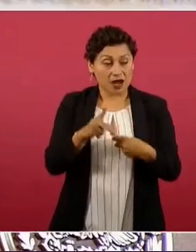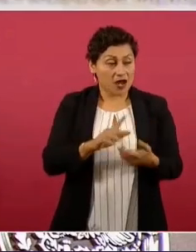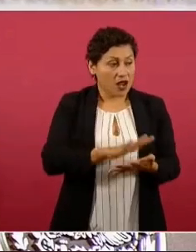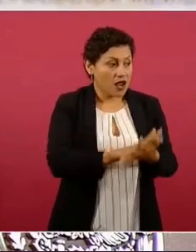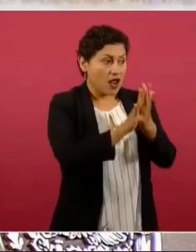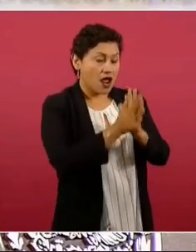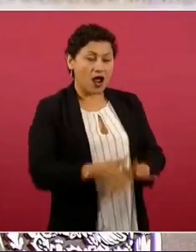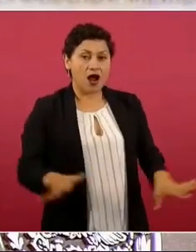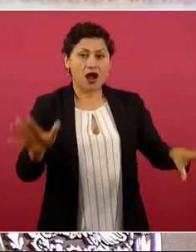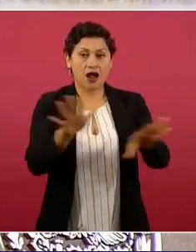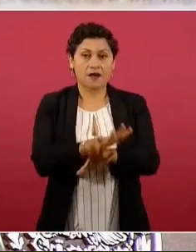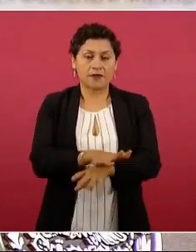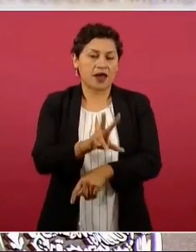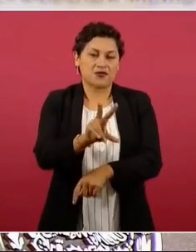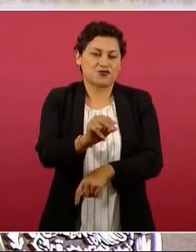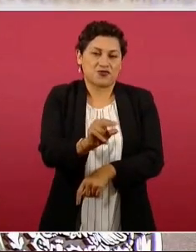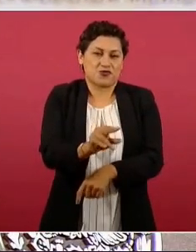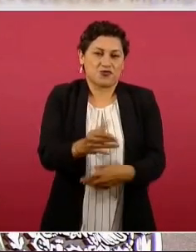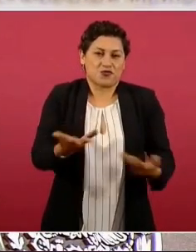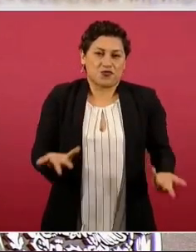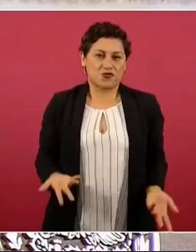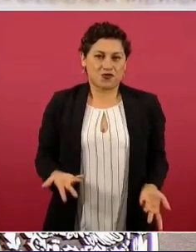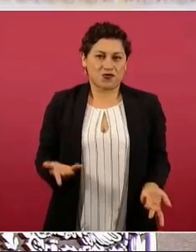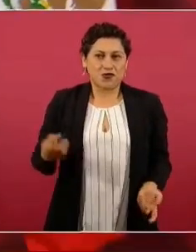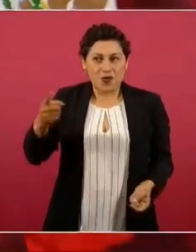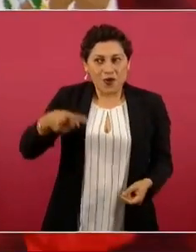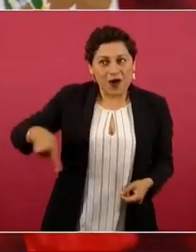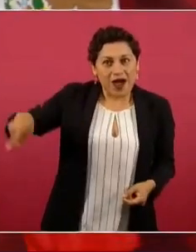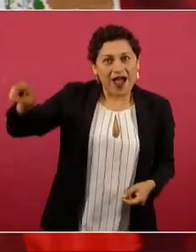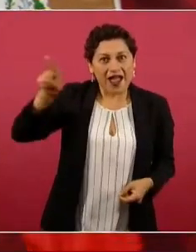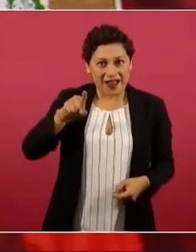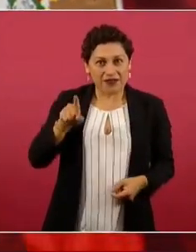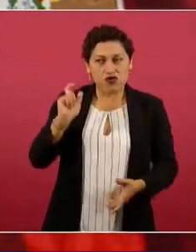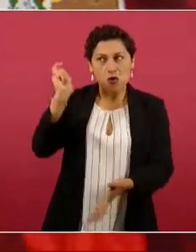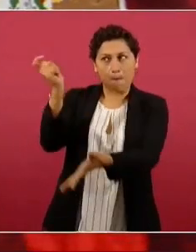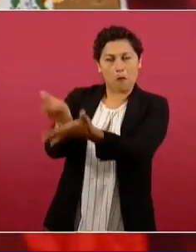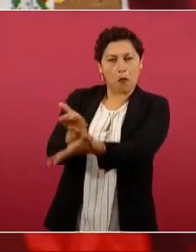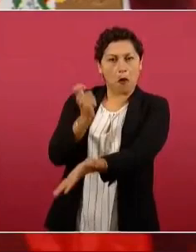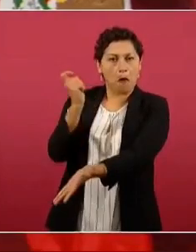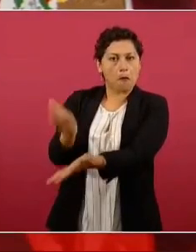bien, que les pagan muy bien para eso.